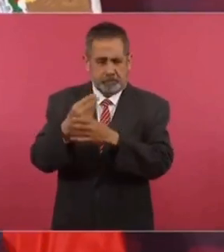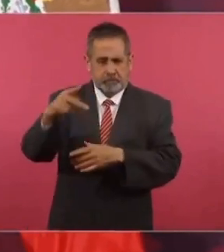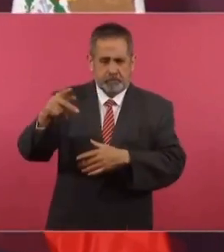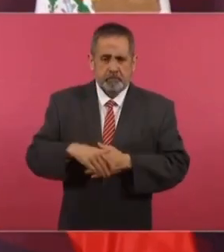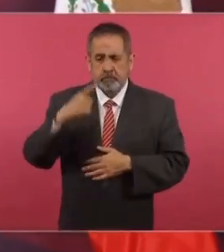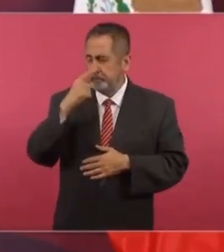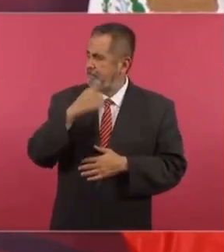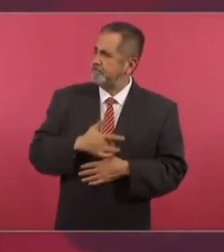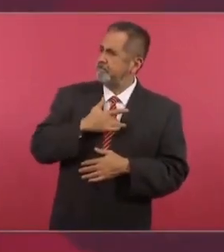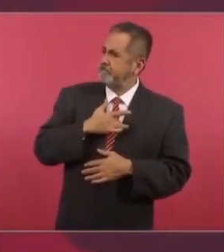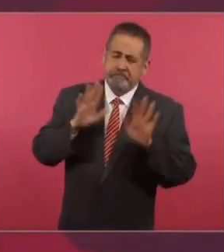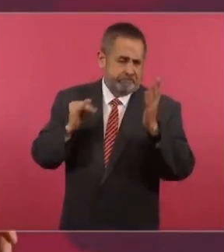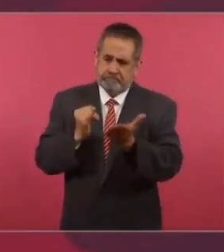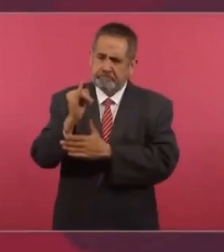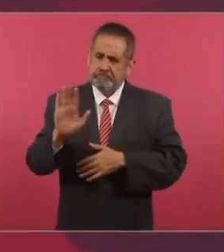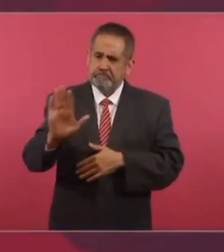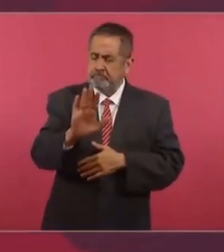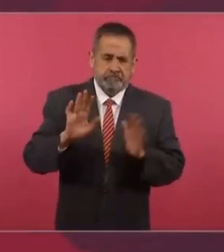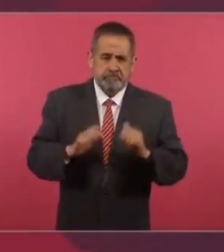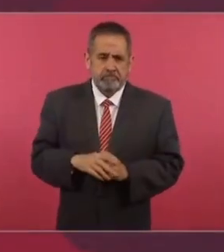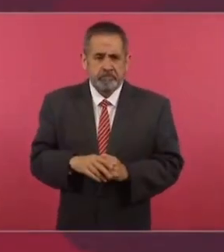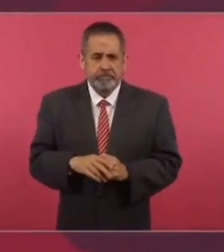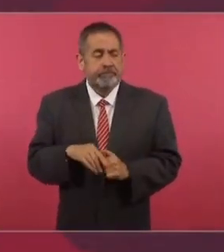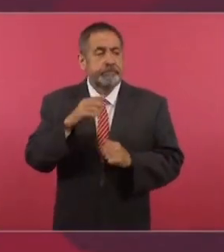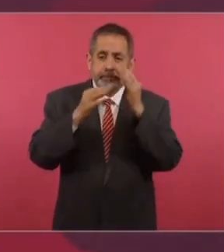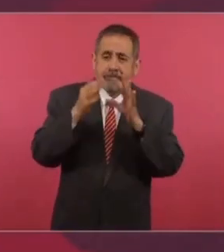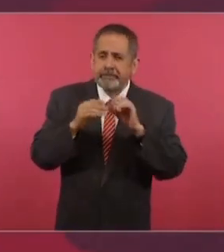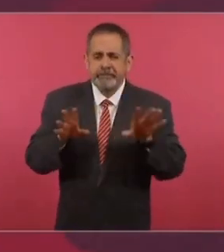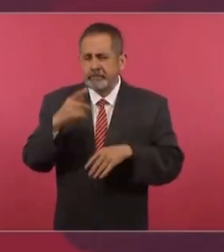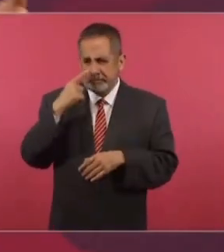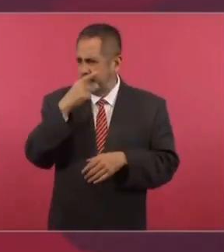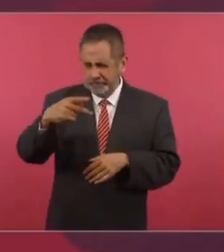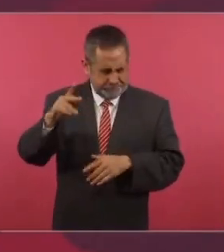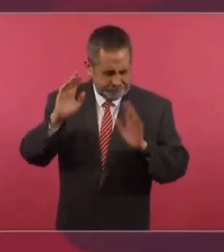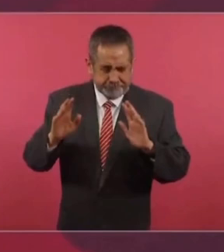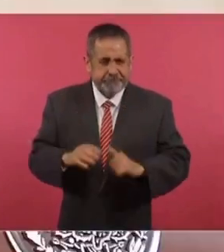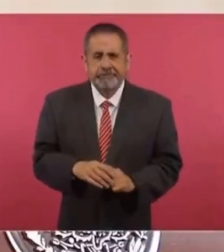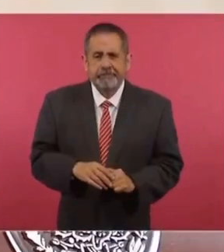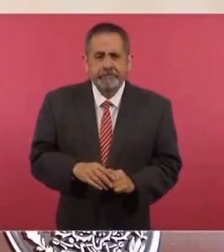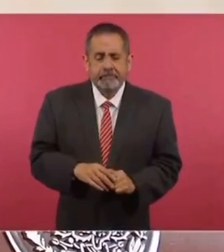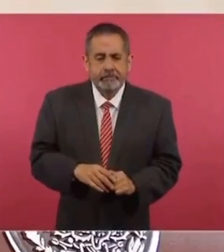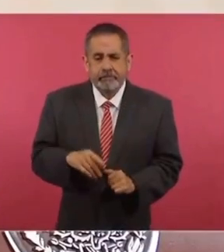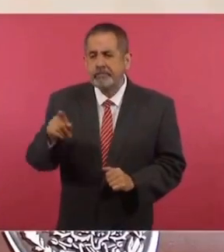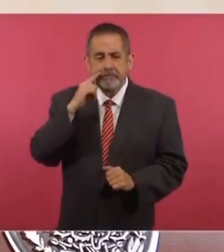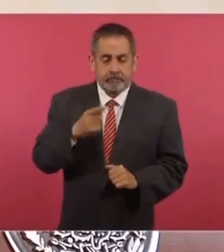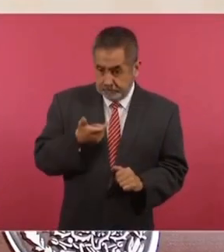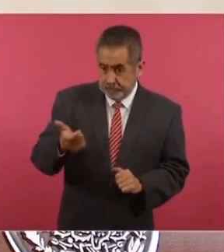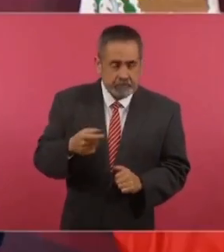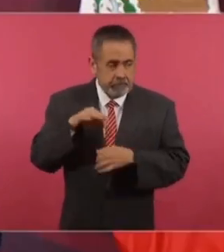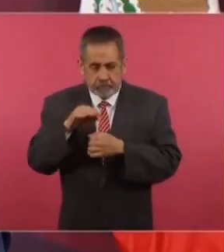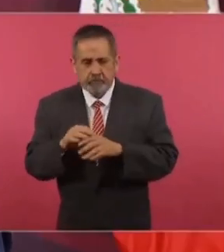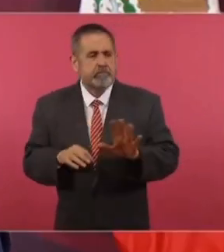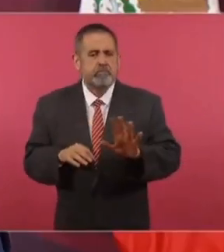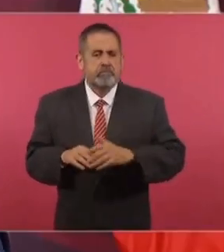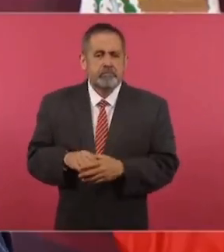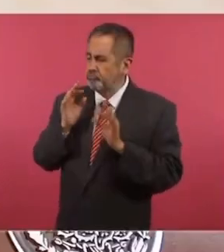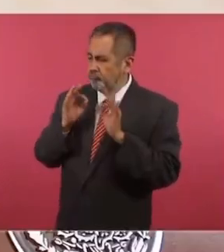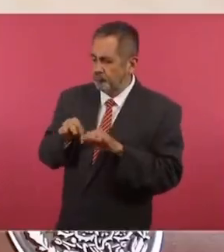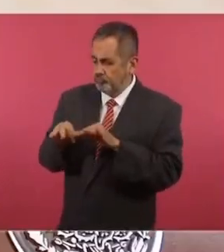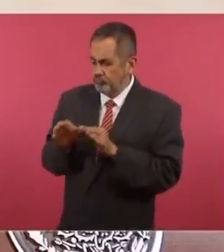decide de acuerdo a tu conciencia, no por la publicidad, porque esto no es de comprar un producto